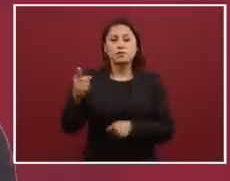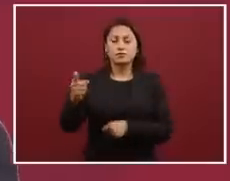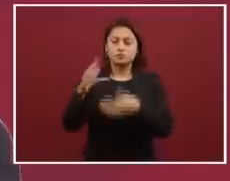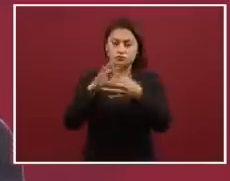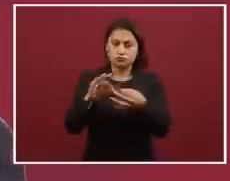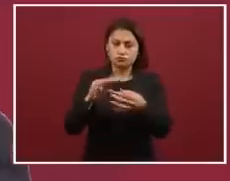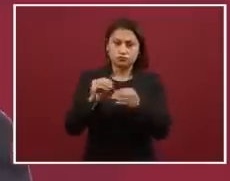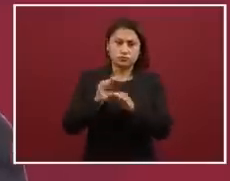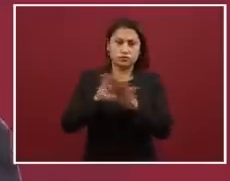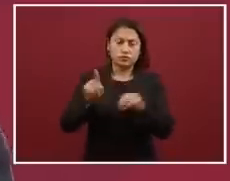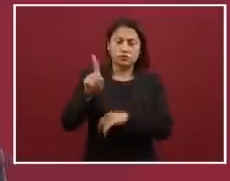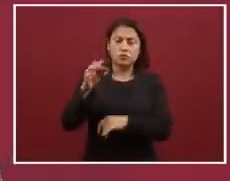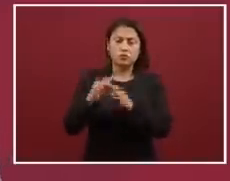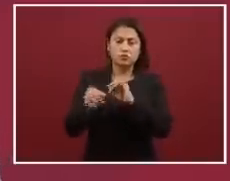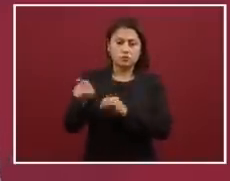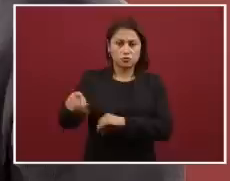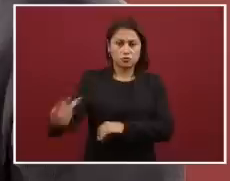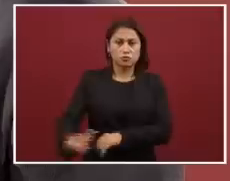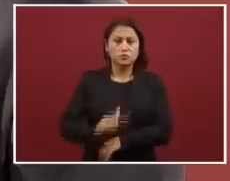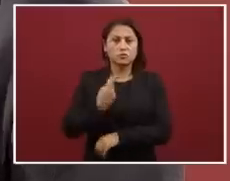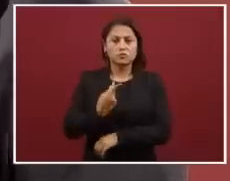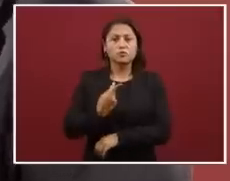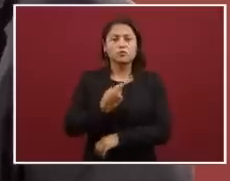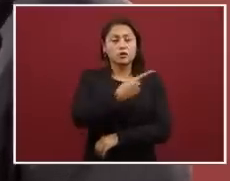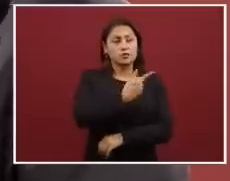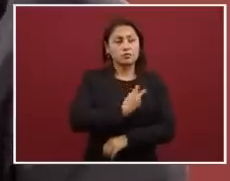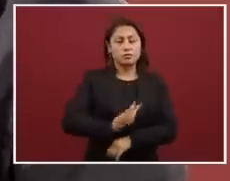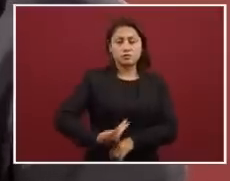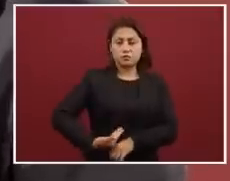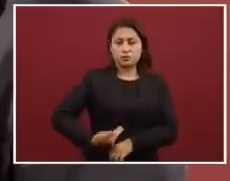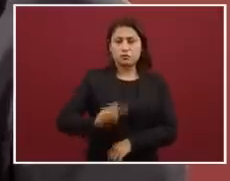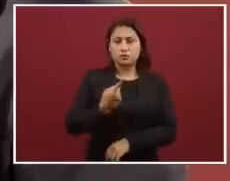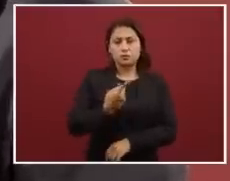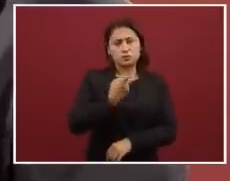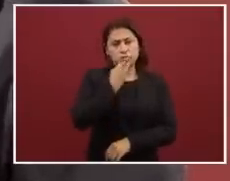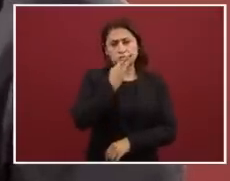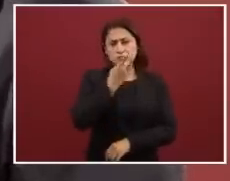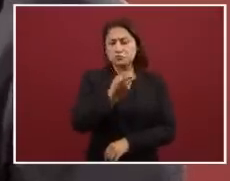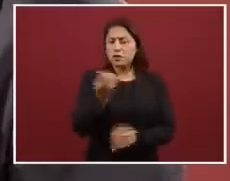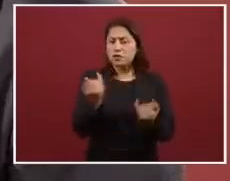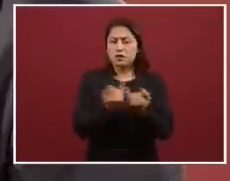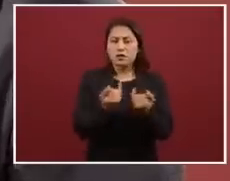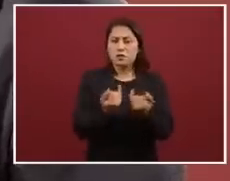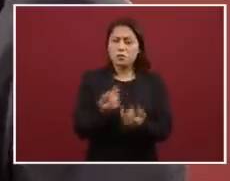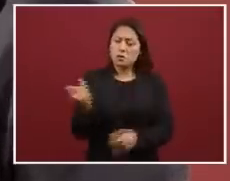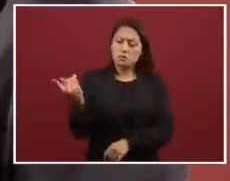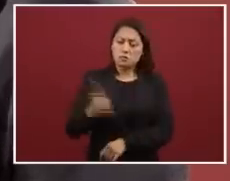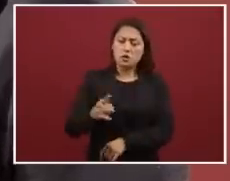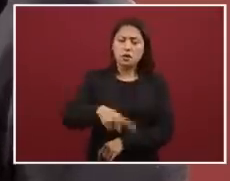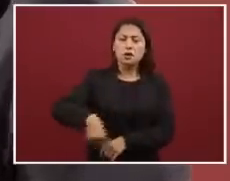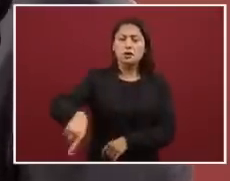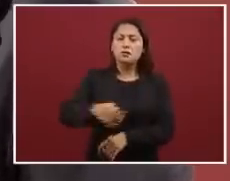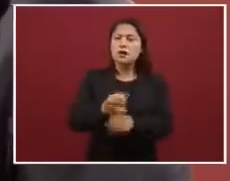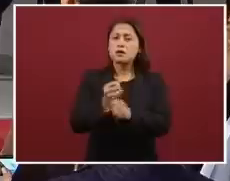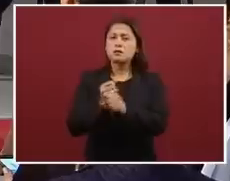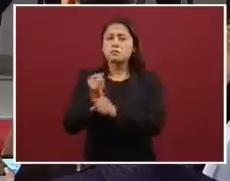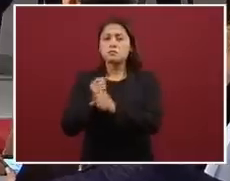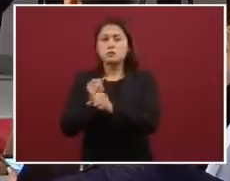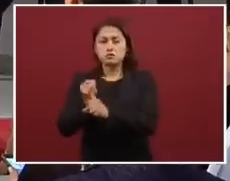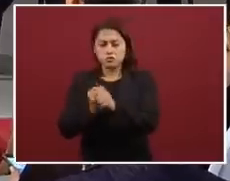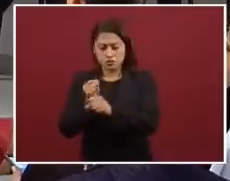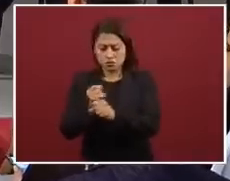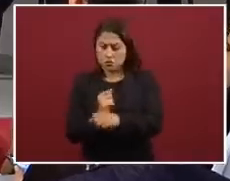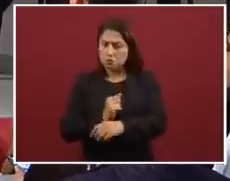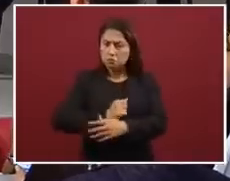también, como lo dijo el presidente, instruí que se investigue y que se sancione el delito si